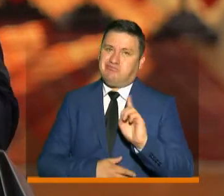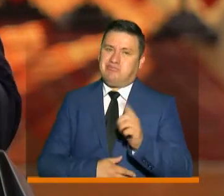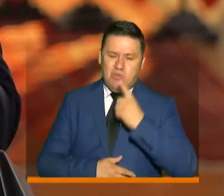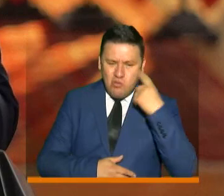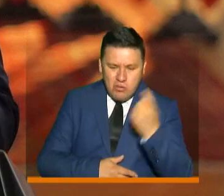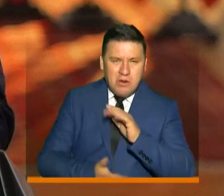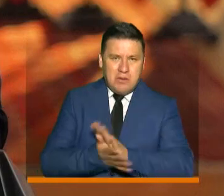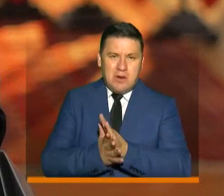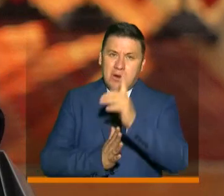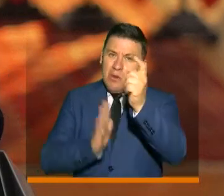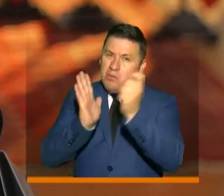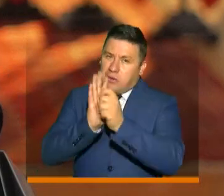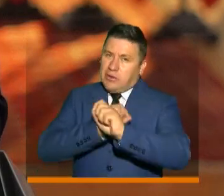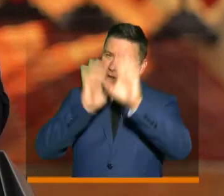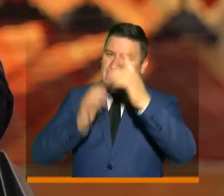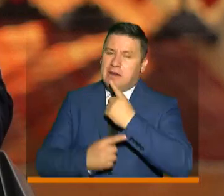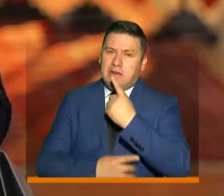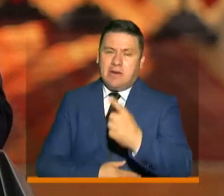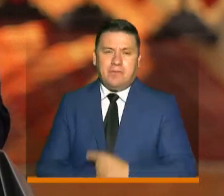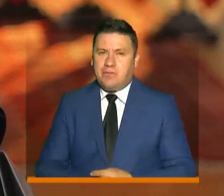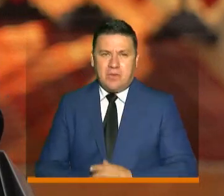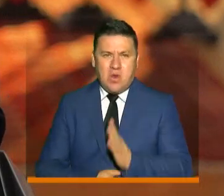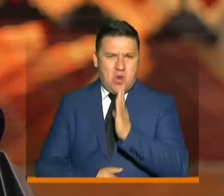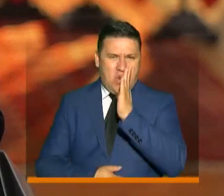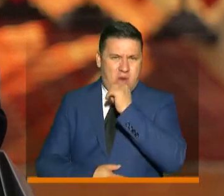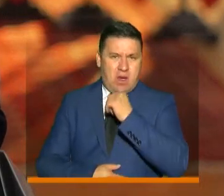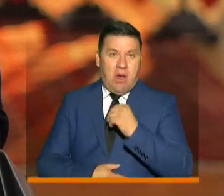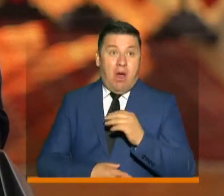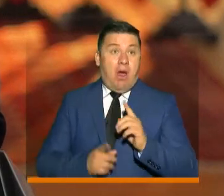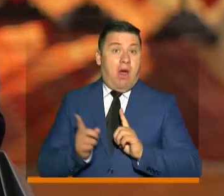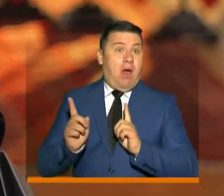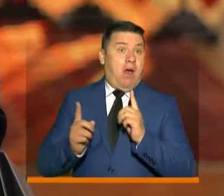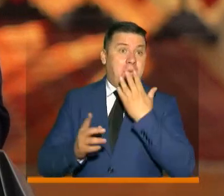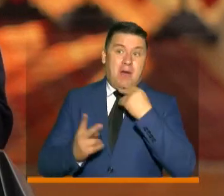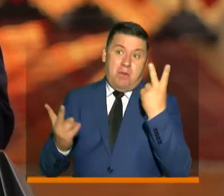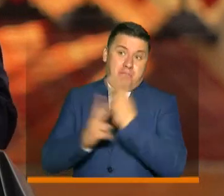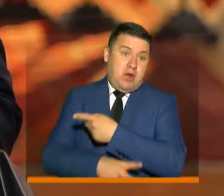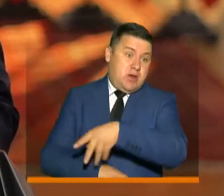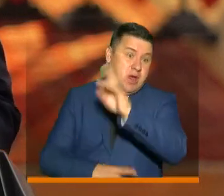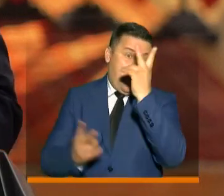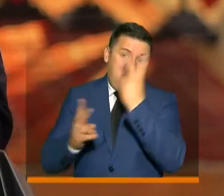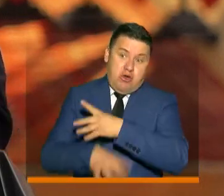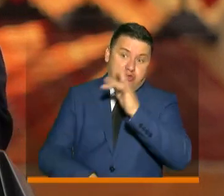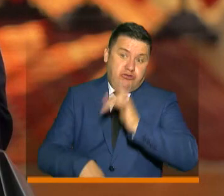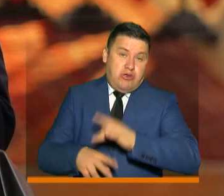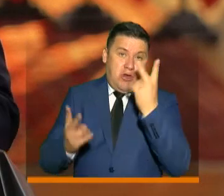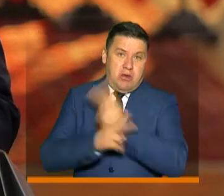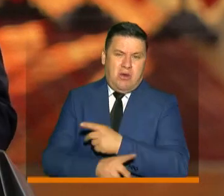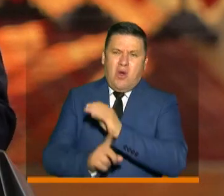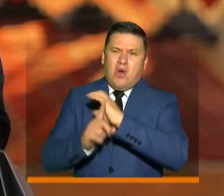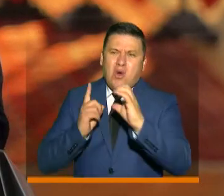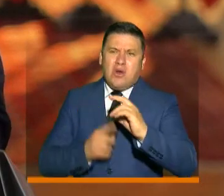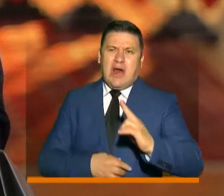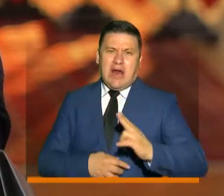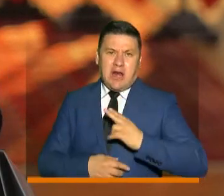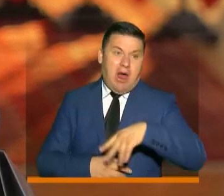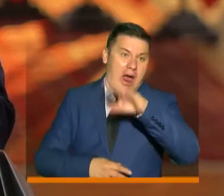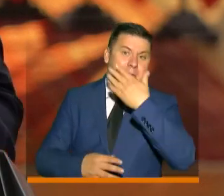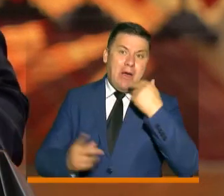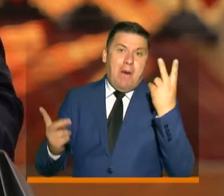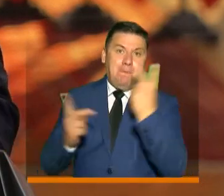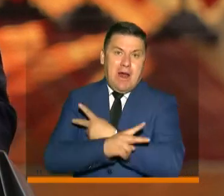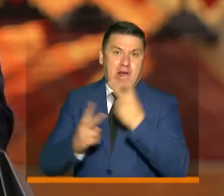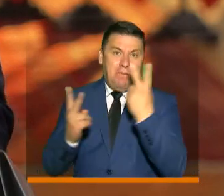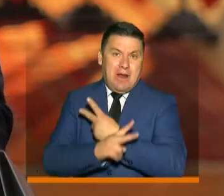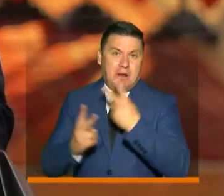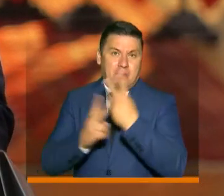quiero ser muy claro no hay justificación para la violencia ni política ni cultural ni religiosa ni en